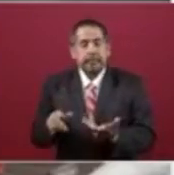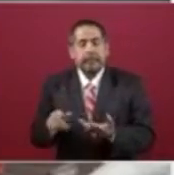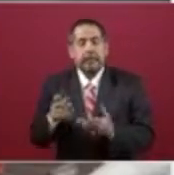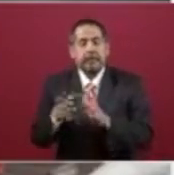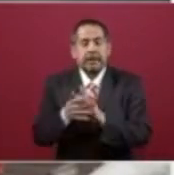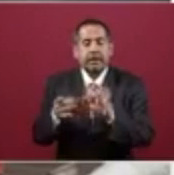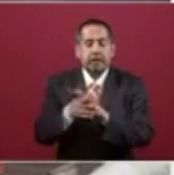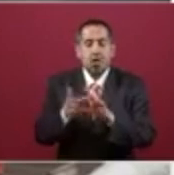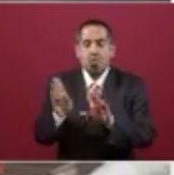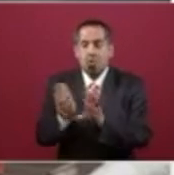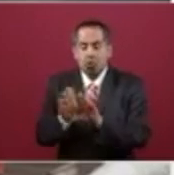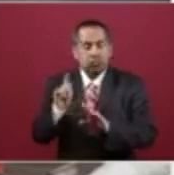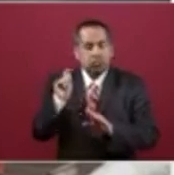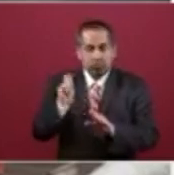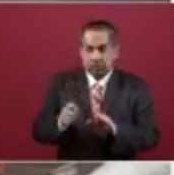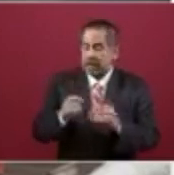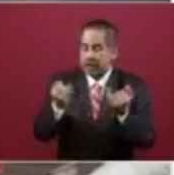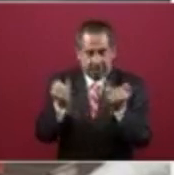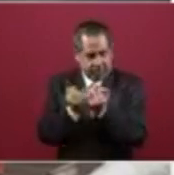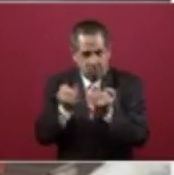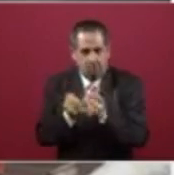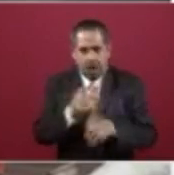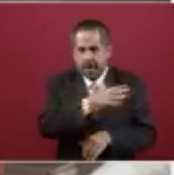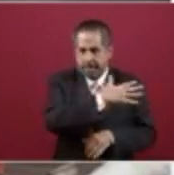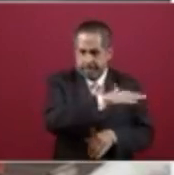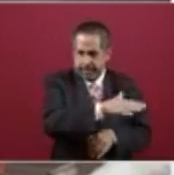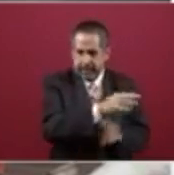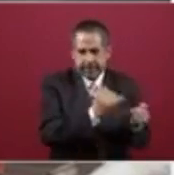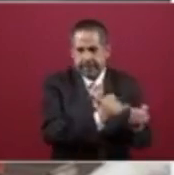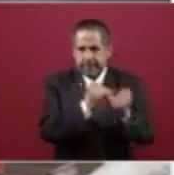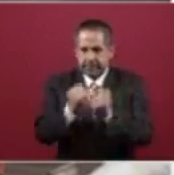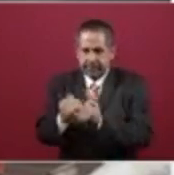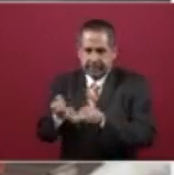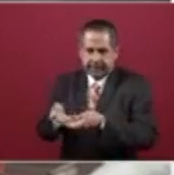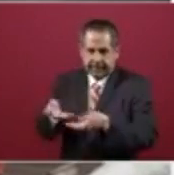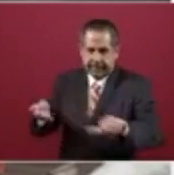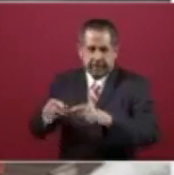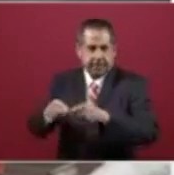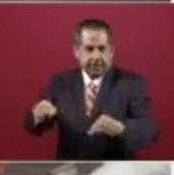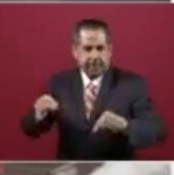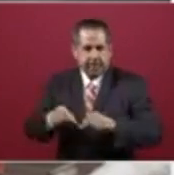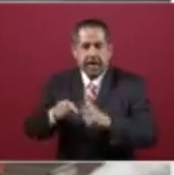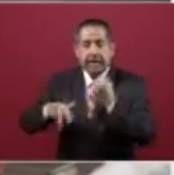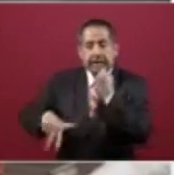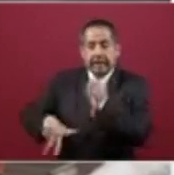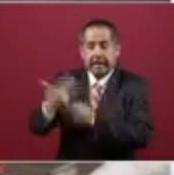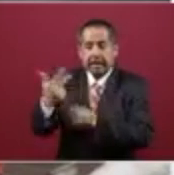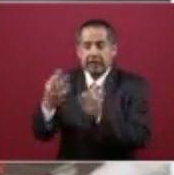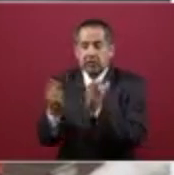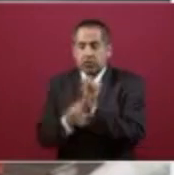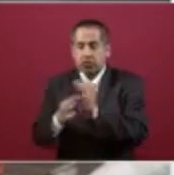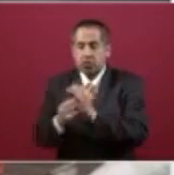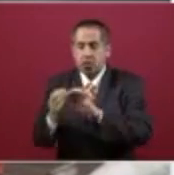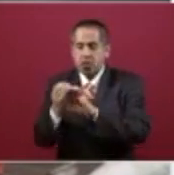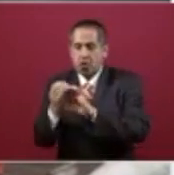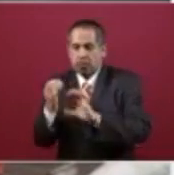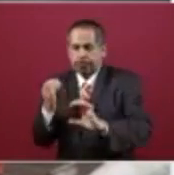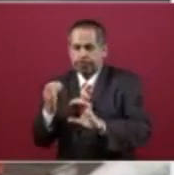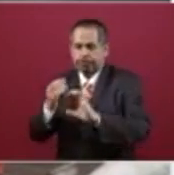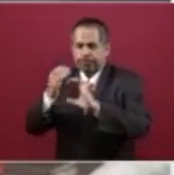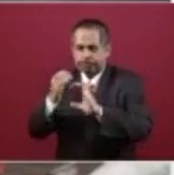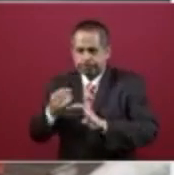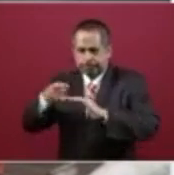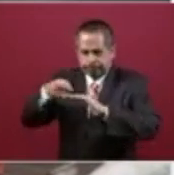a la instalación, al igual que en el mar, no más que aquí en tierra, de 13 ductos con una longitud